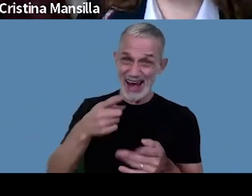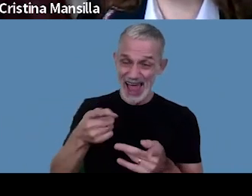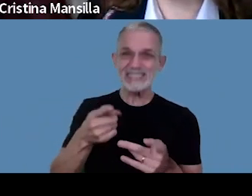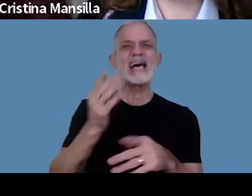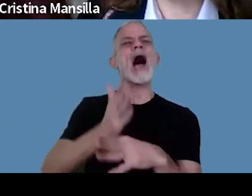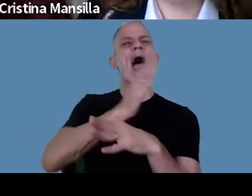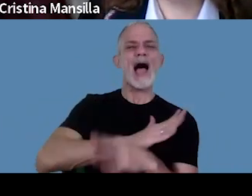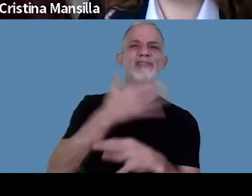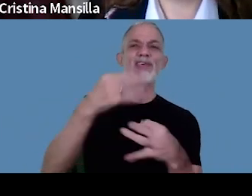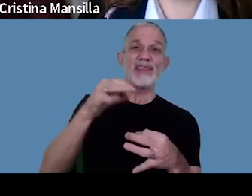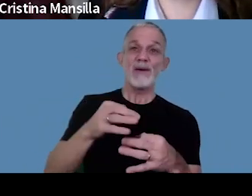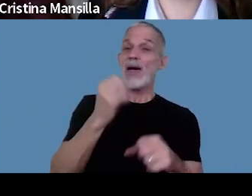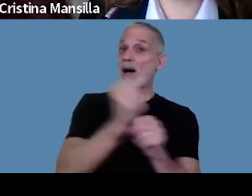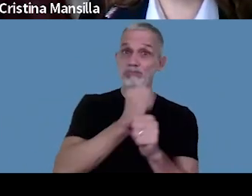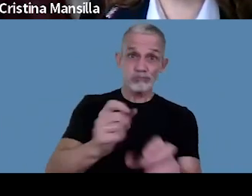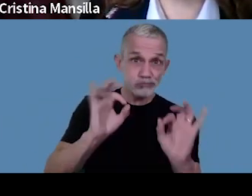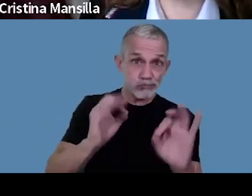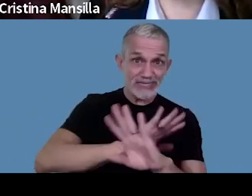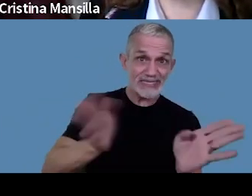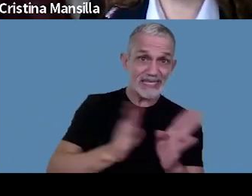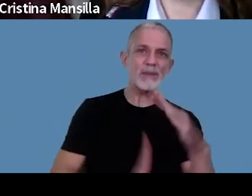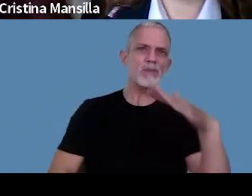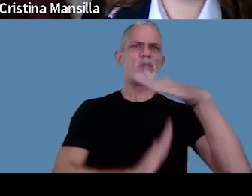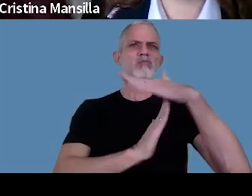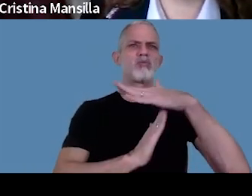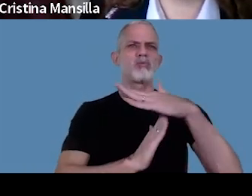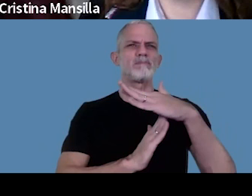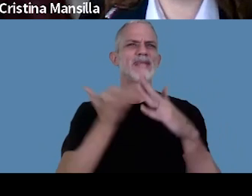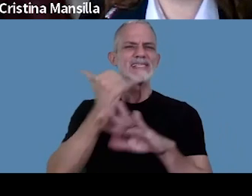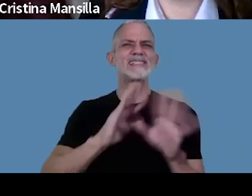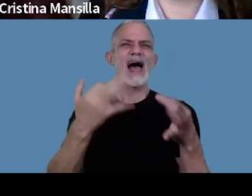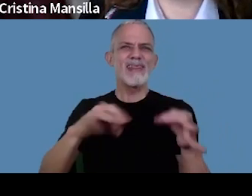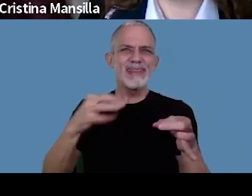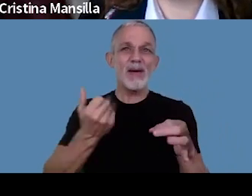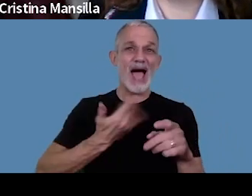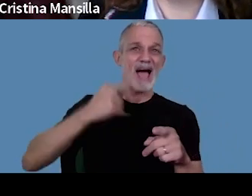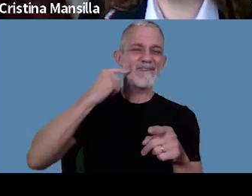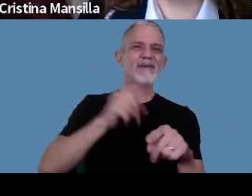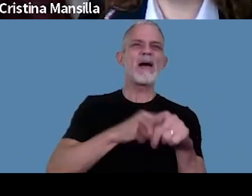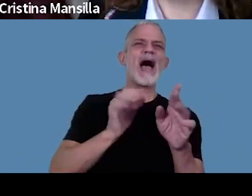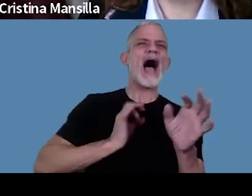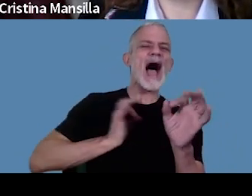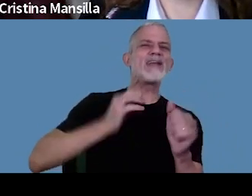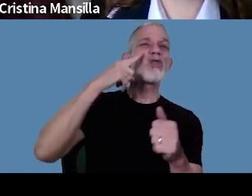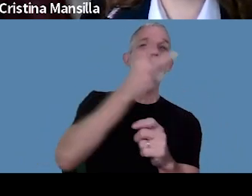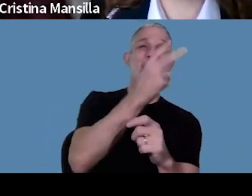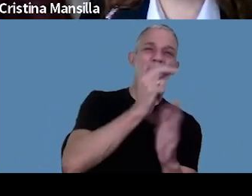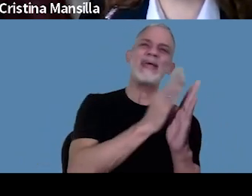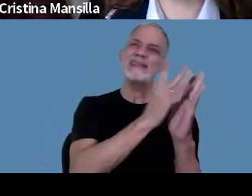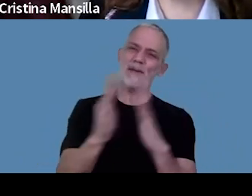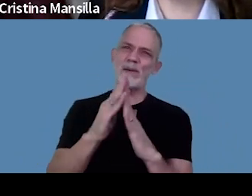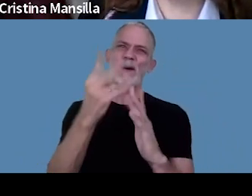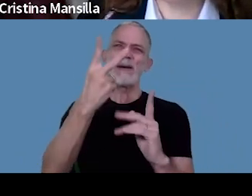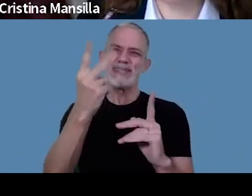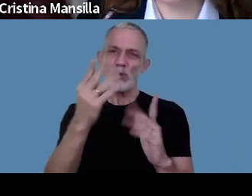el beneficio aprobado por la autoridad de aplicación correspondiente a los periodos 2020 y siguientes, a través de